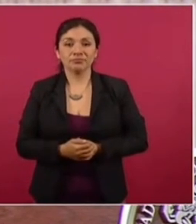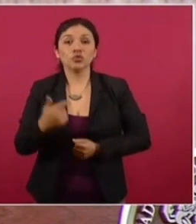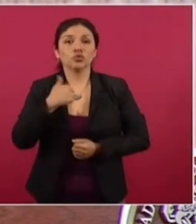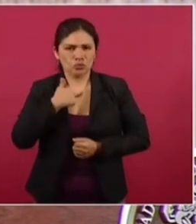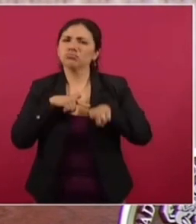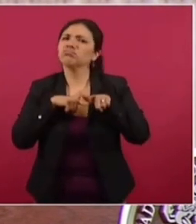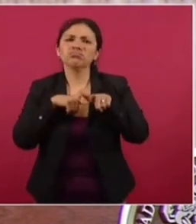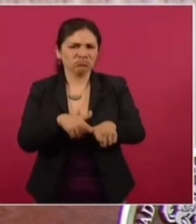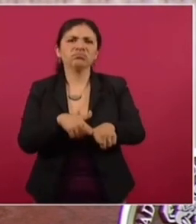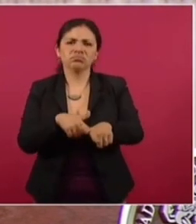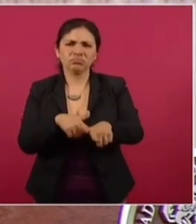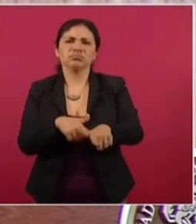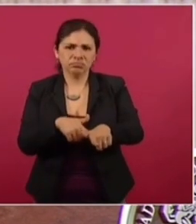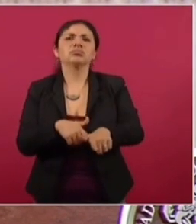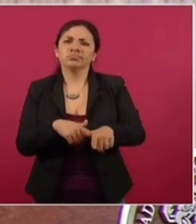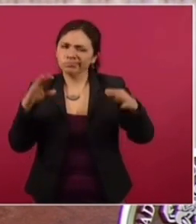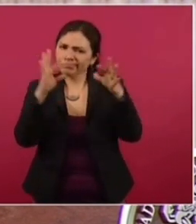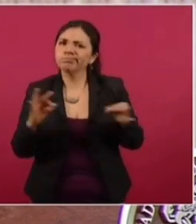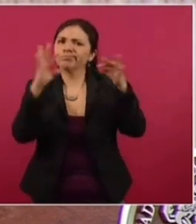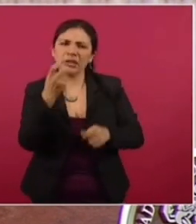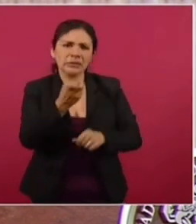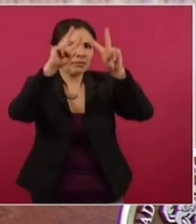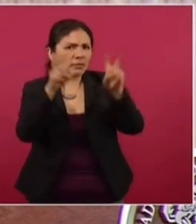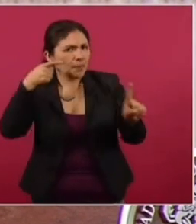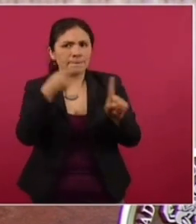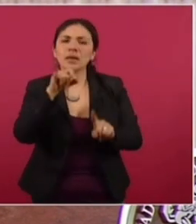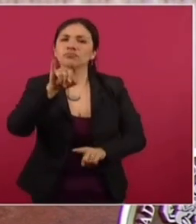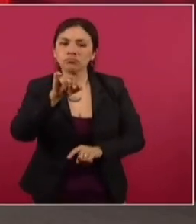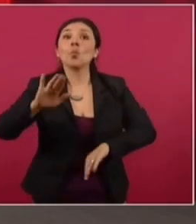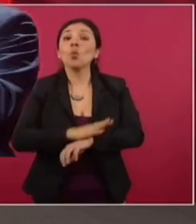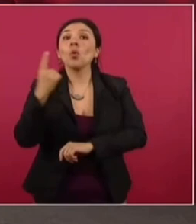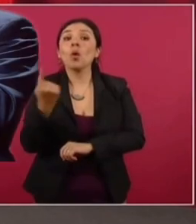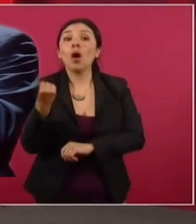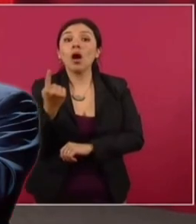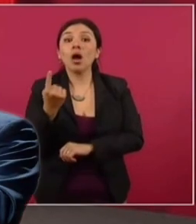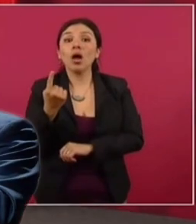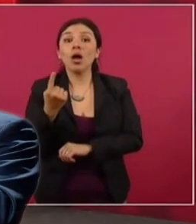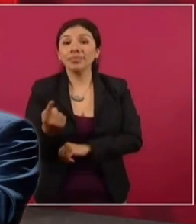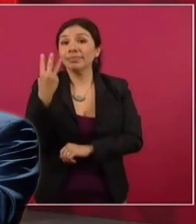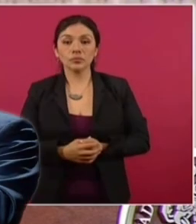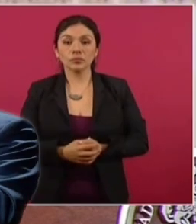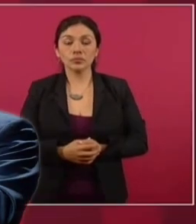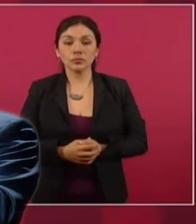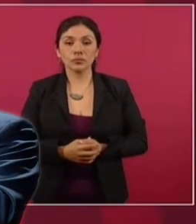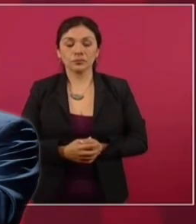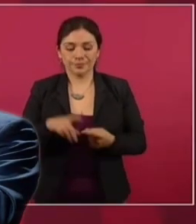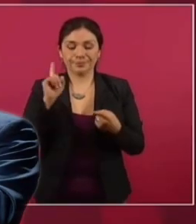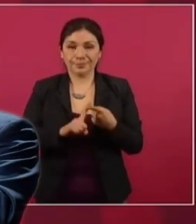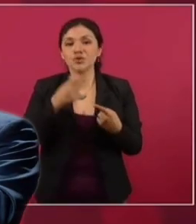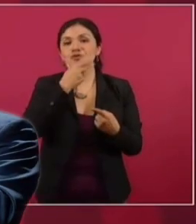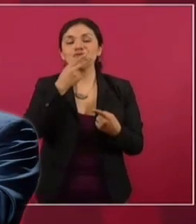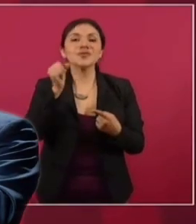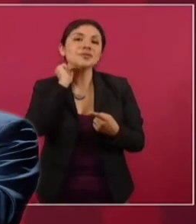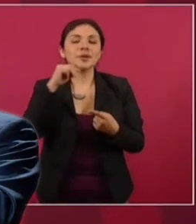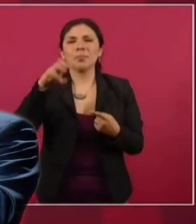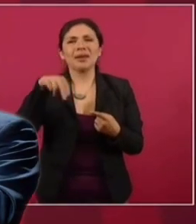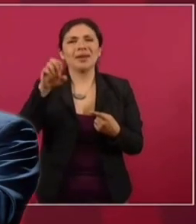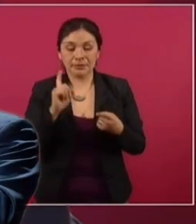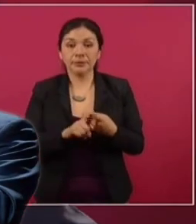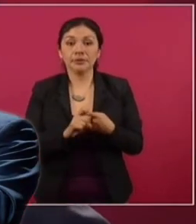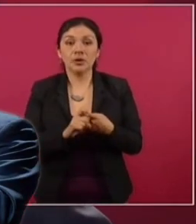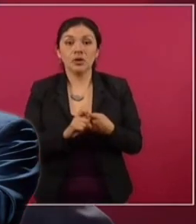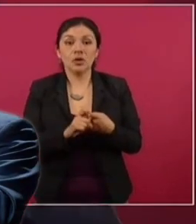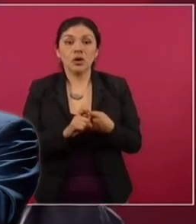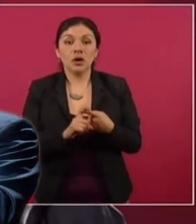Yo voy a seguir tratando el tema, porque los tres senadores, Menéndez, que ese es